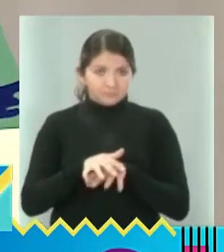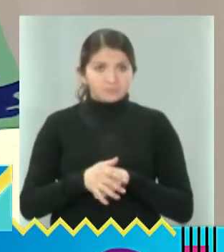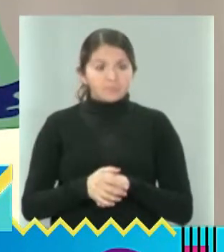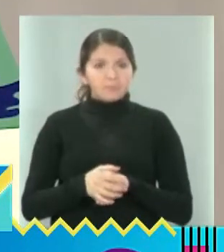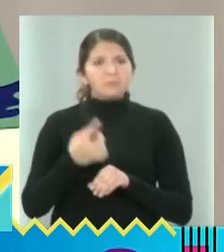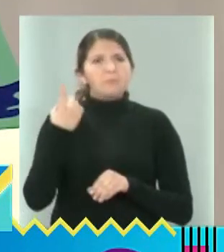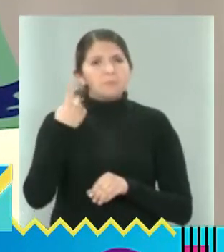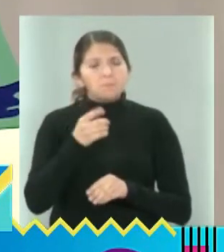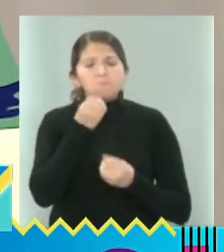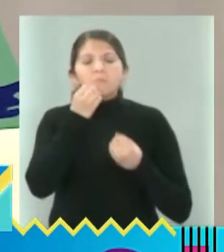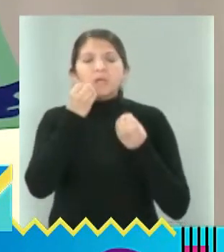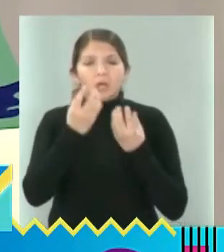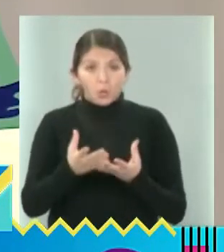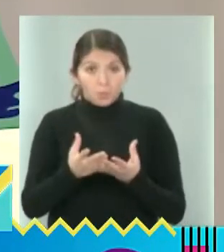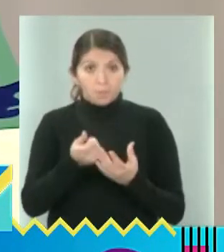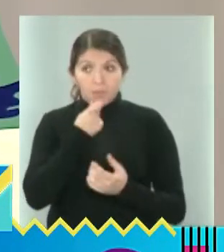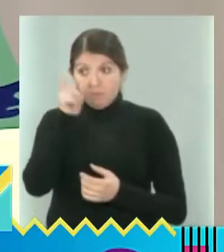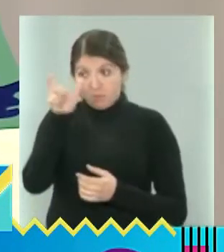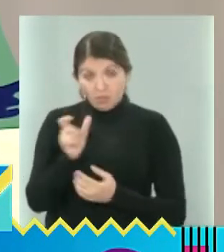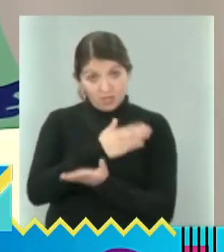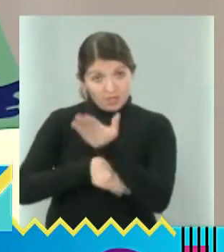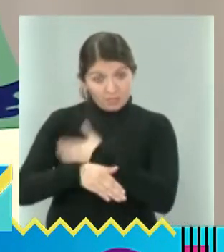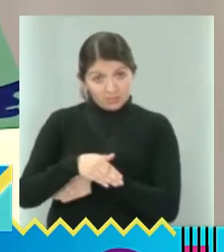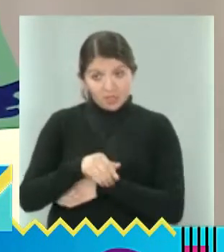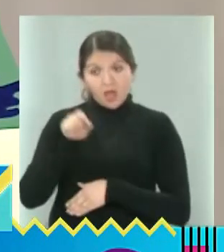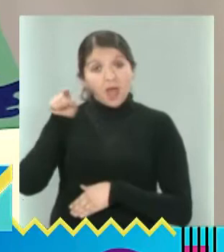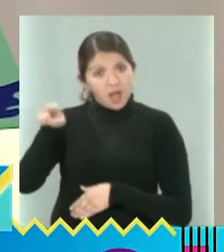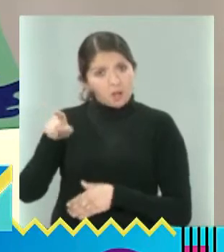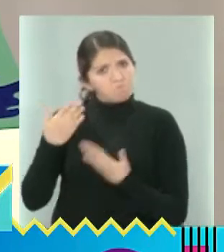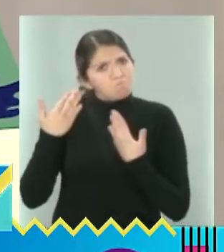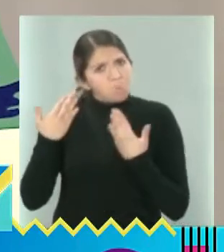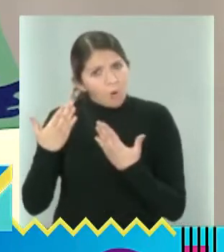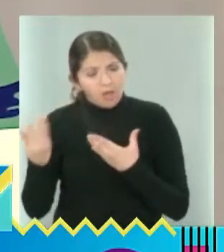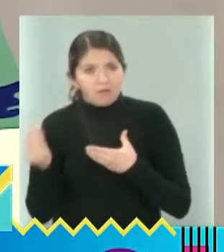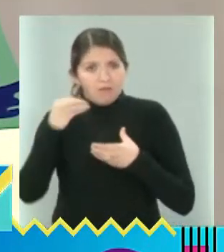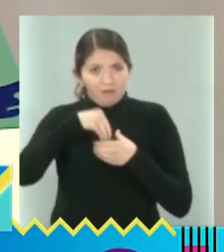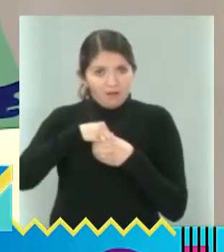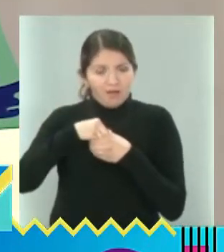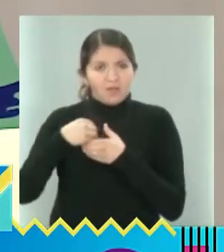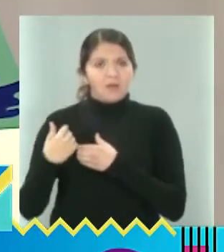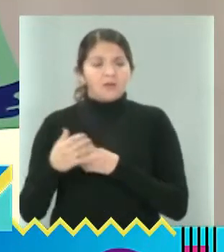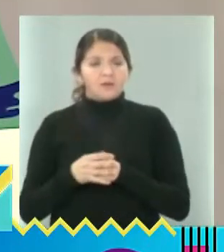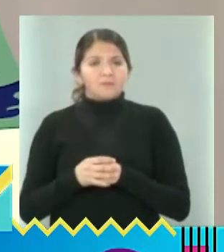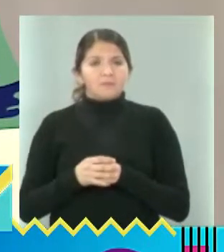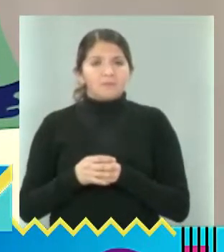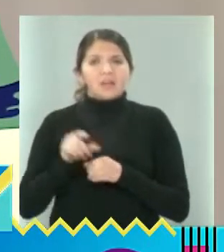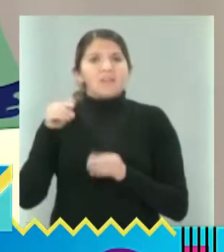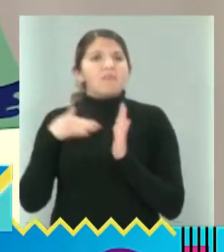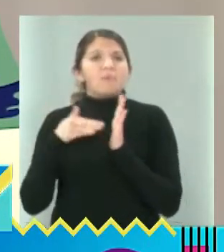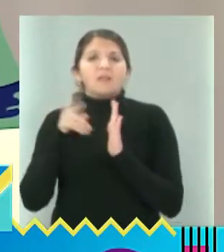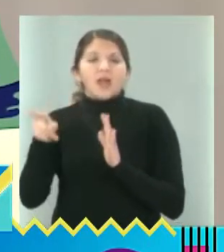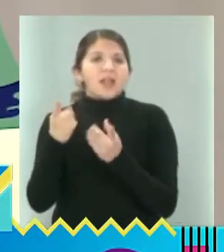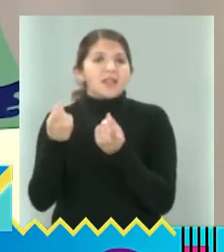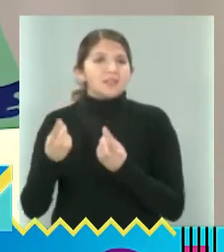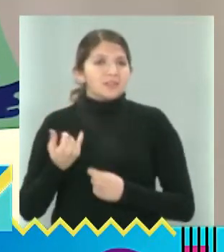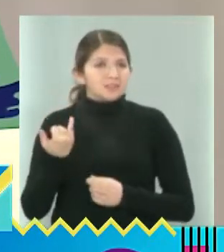aún, es cuando la persona con discapacidad es capaz de construir el sistema y moldearlo de acuerdo a sus necesidades, pero